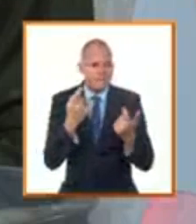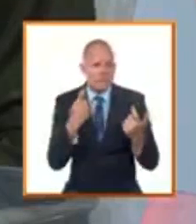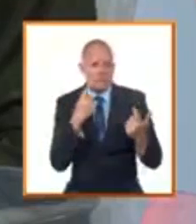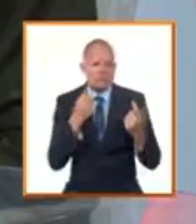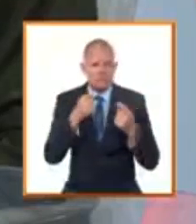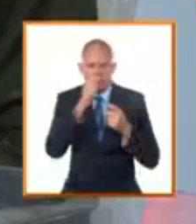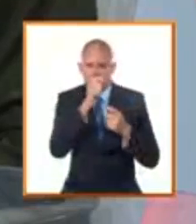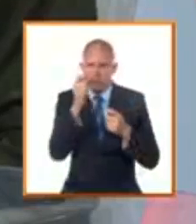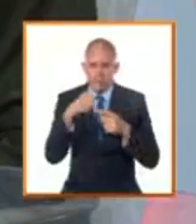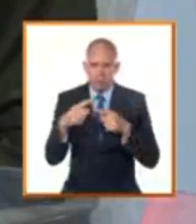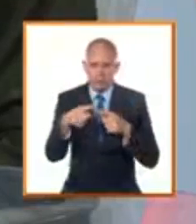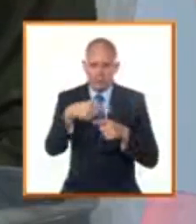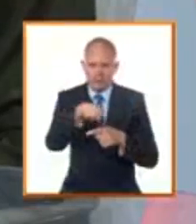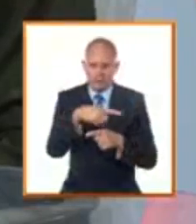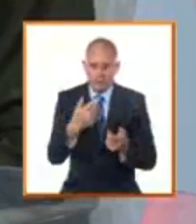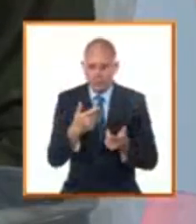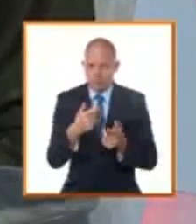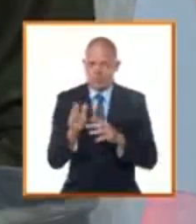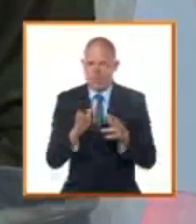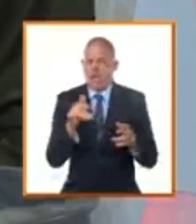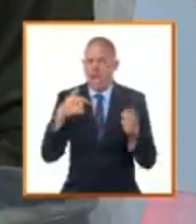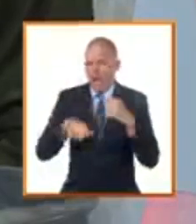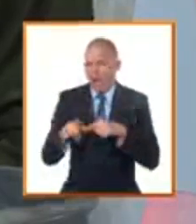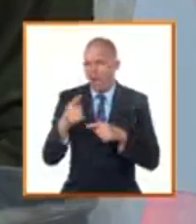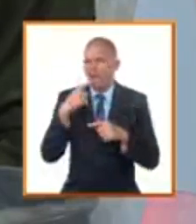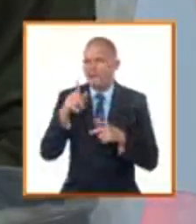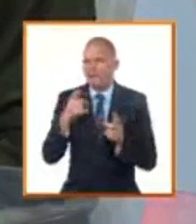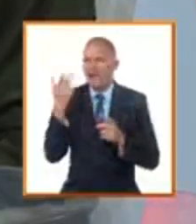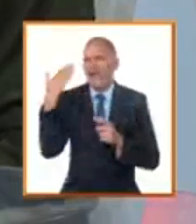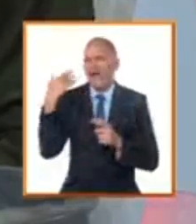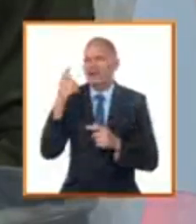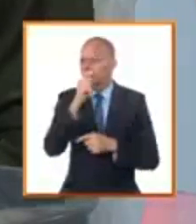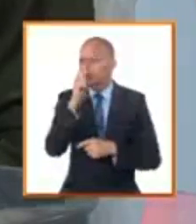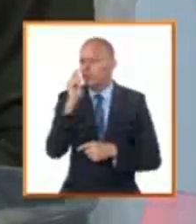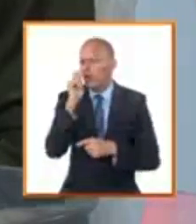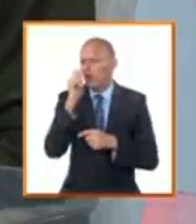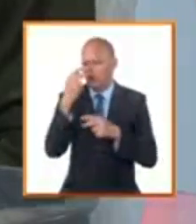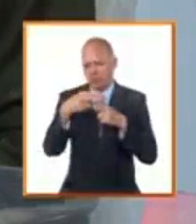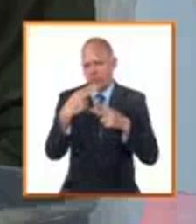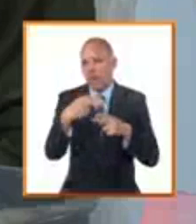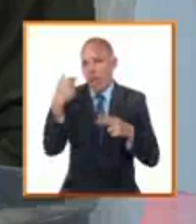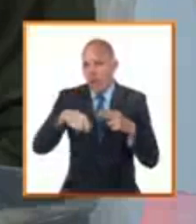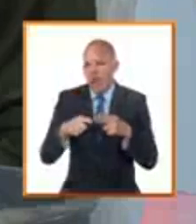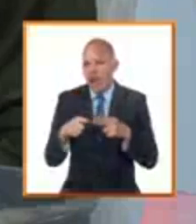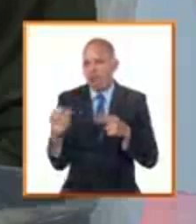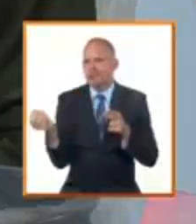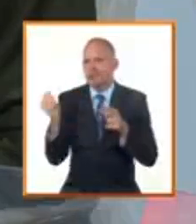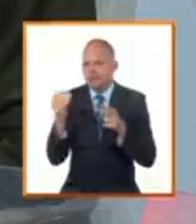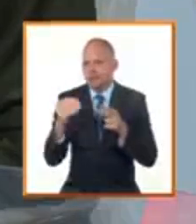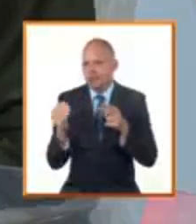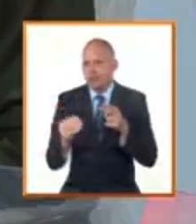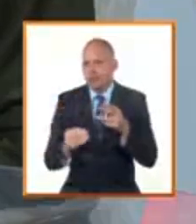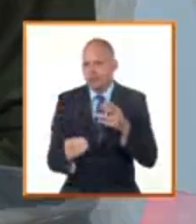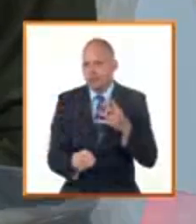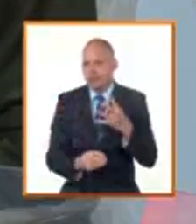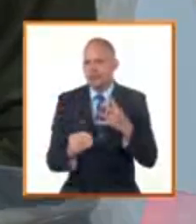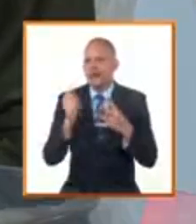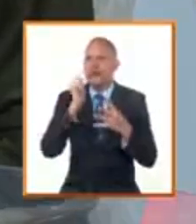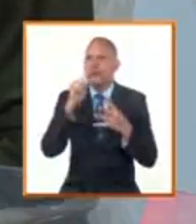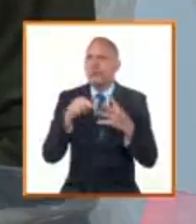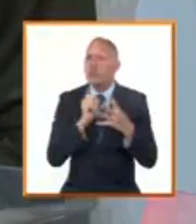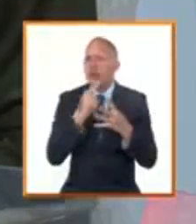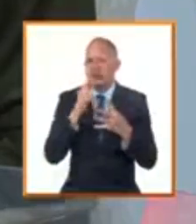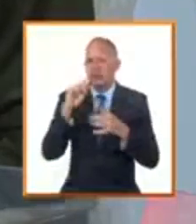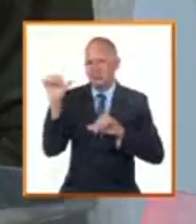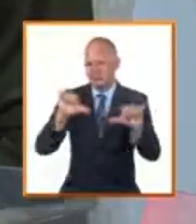desarrollo de nuevas drogas sintéticas y su expansión, y lo más preocupante, Randy, es que se ha perdido o ha